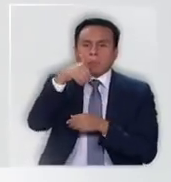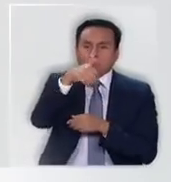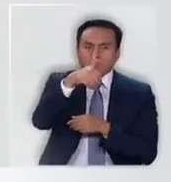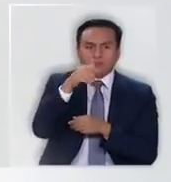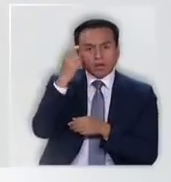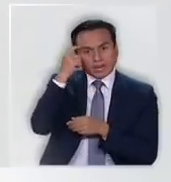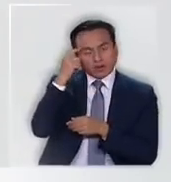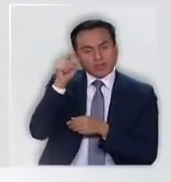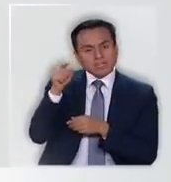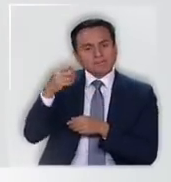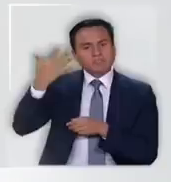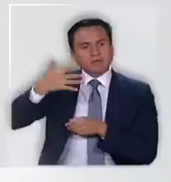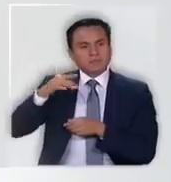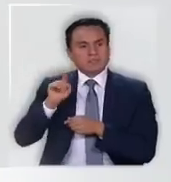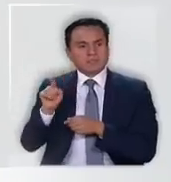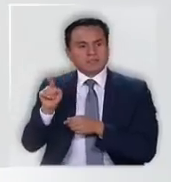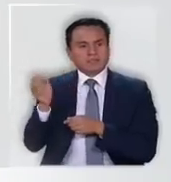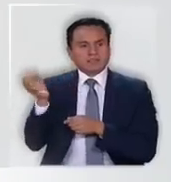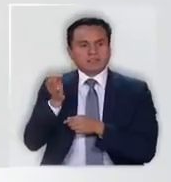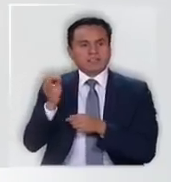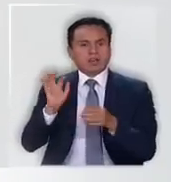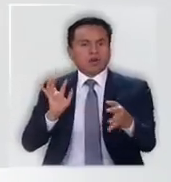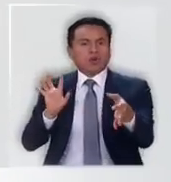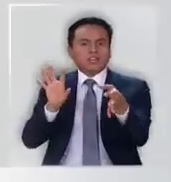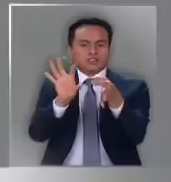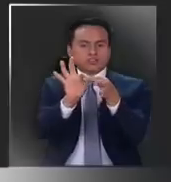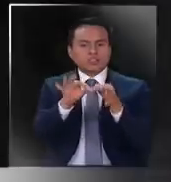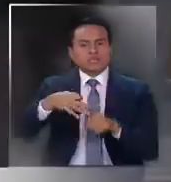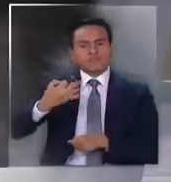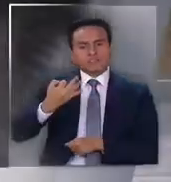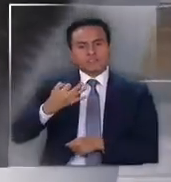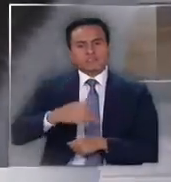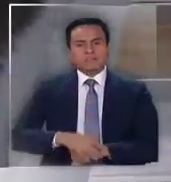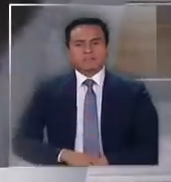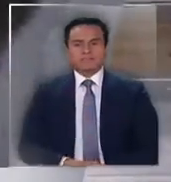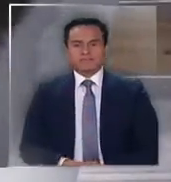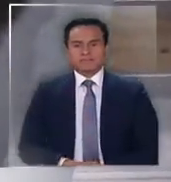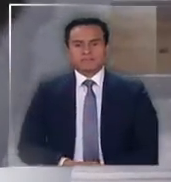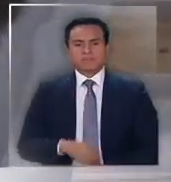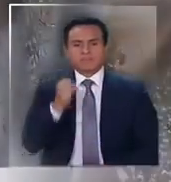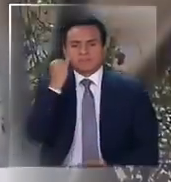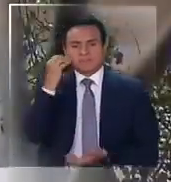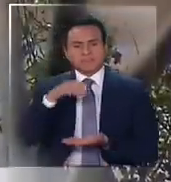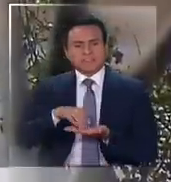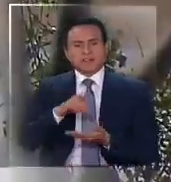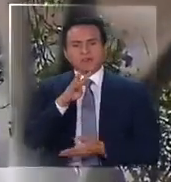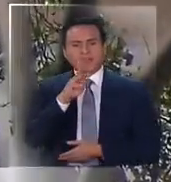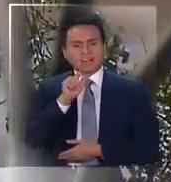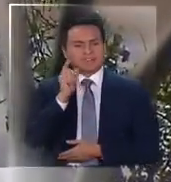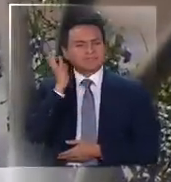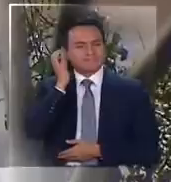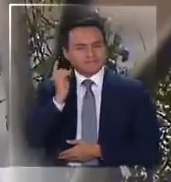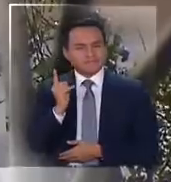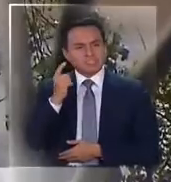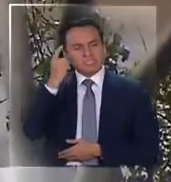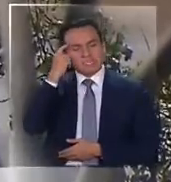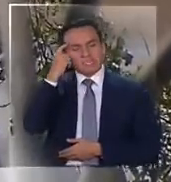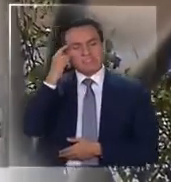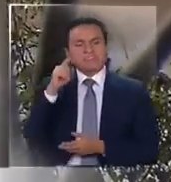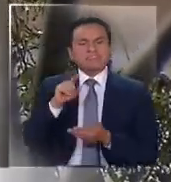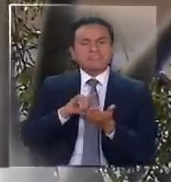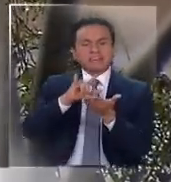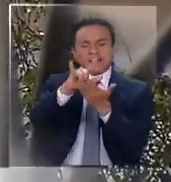que ella se refiere principalmente a una conexión eficiente. La intendenta Rubilar quiere que el tren al